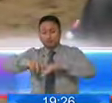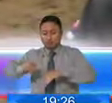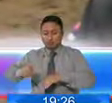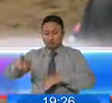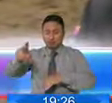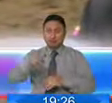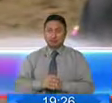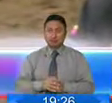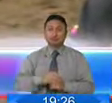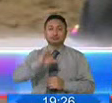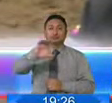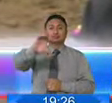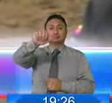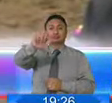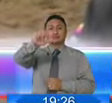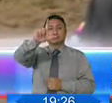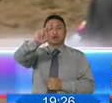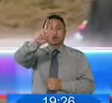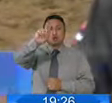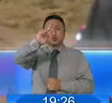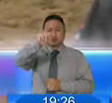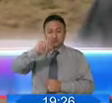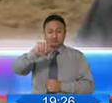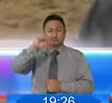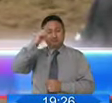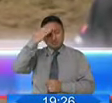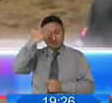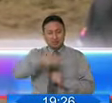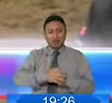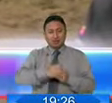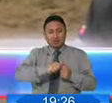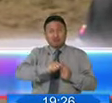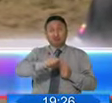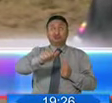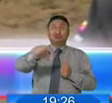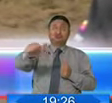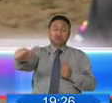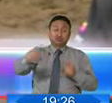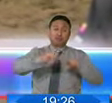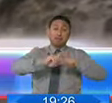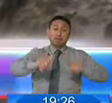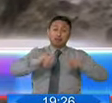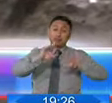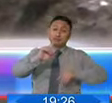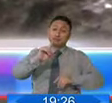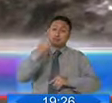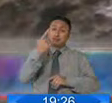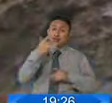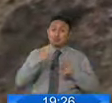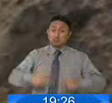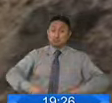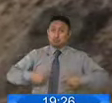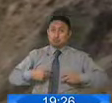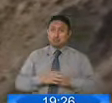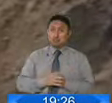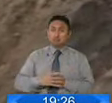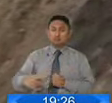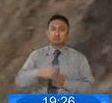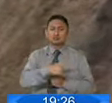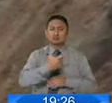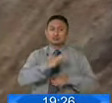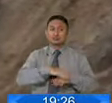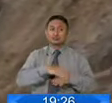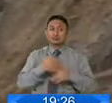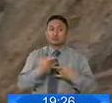Especialmente Caluma, aunque es más largo, sin embargo, es por precautelar la vida, yo creo que hay que hacer ese esfuerzo. Se conoce que la vía estaba inhabilitada debido